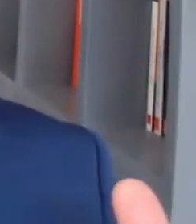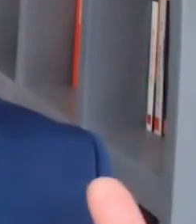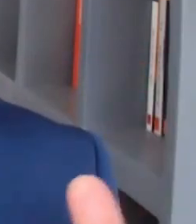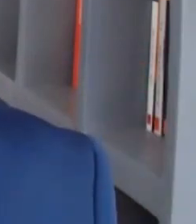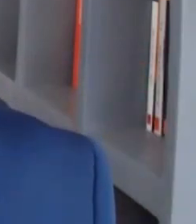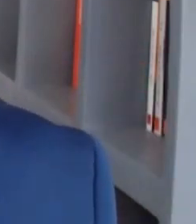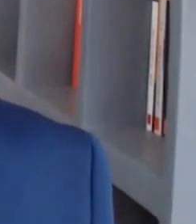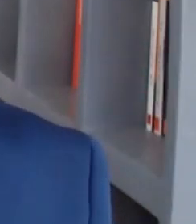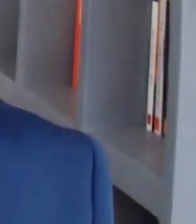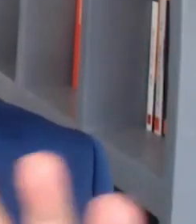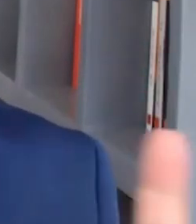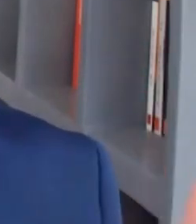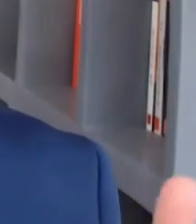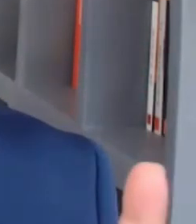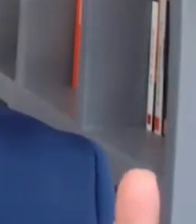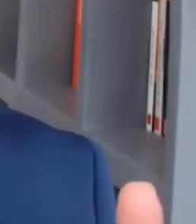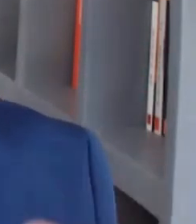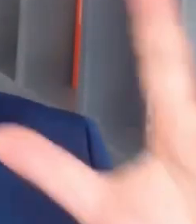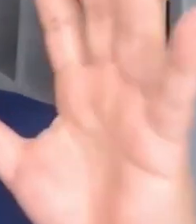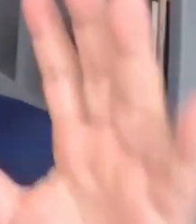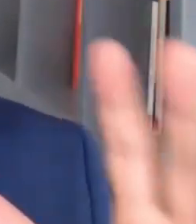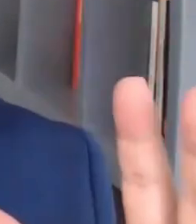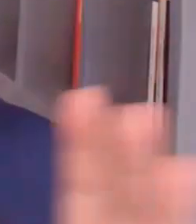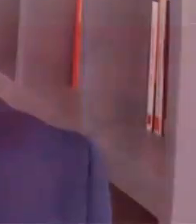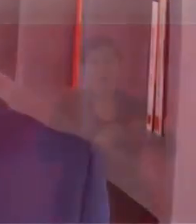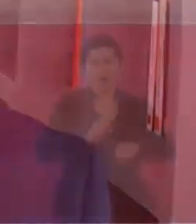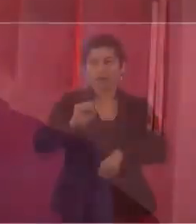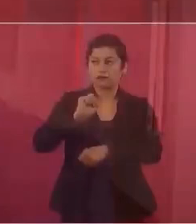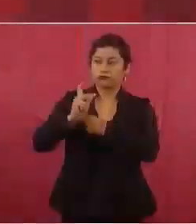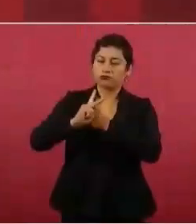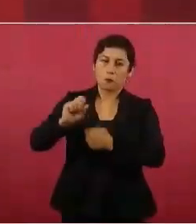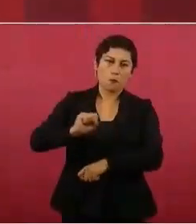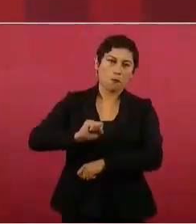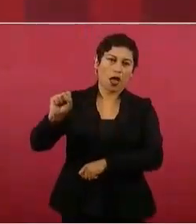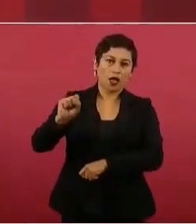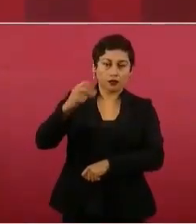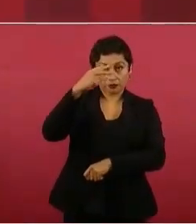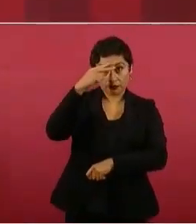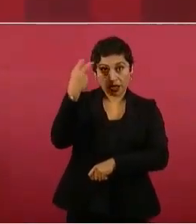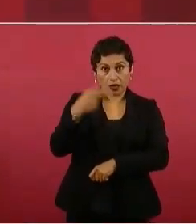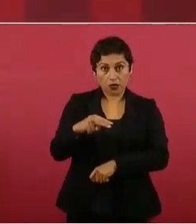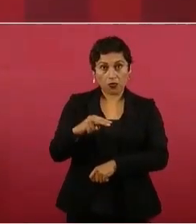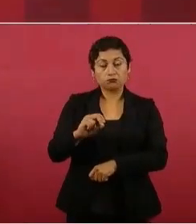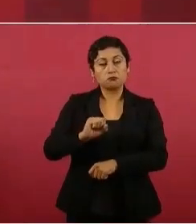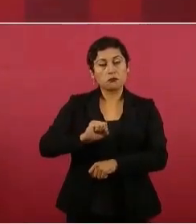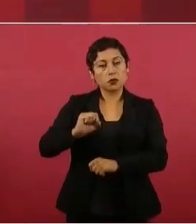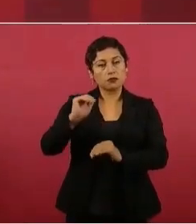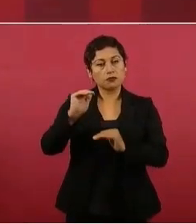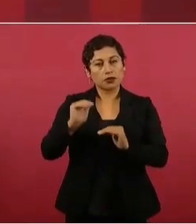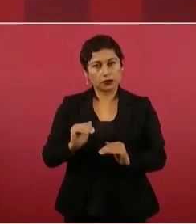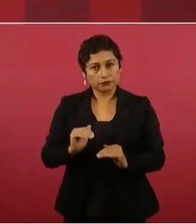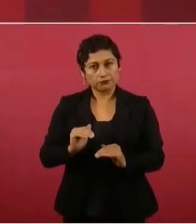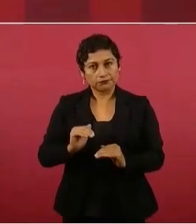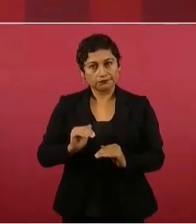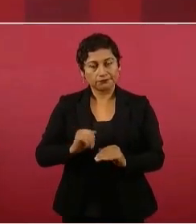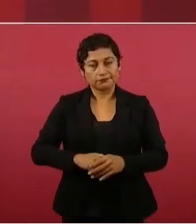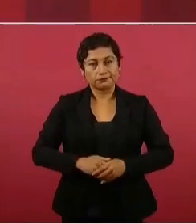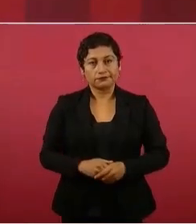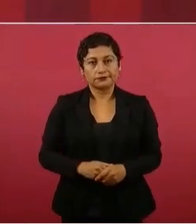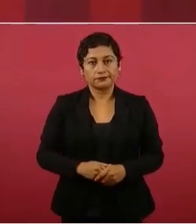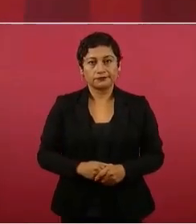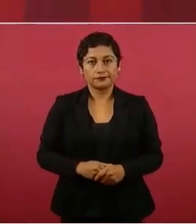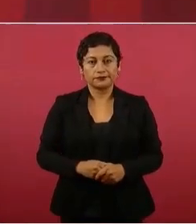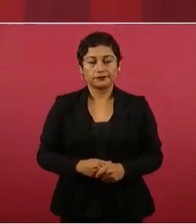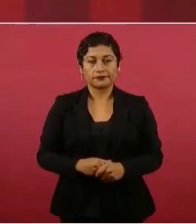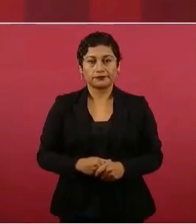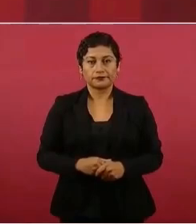no hay piso parejo. Esas son tonterías, Vicente, la gente lo sabe y va a votar por la persona, el